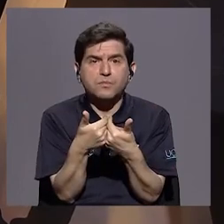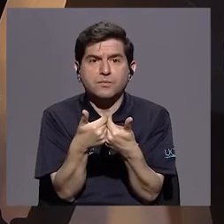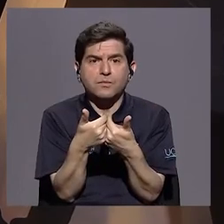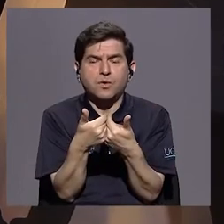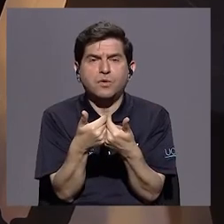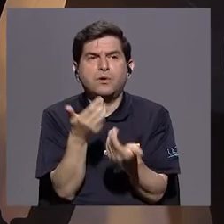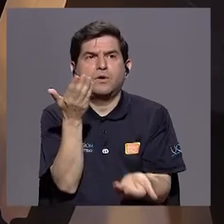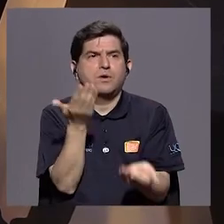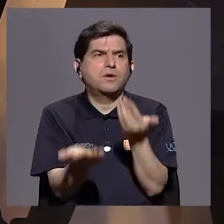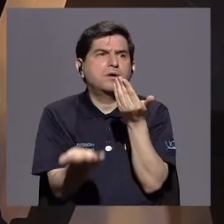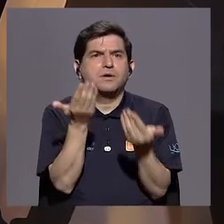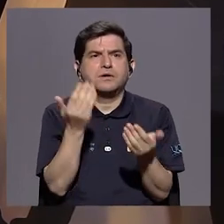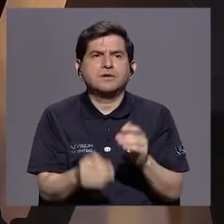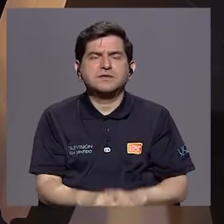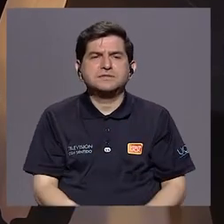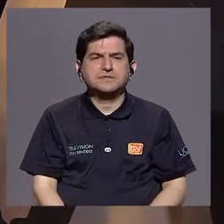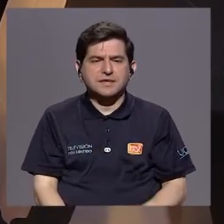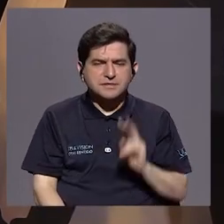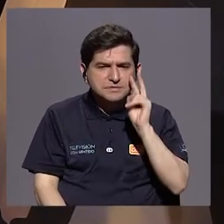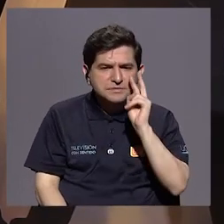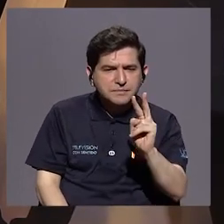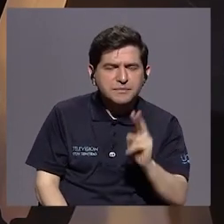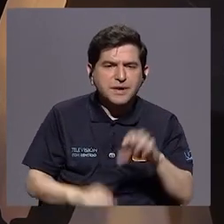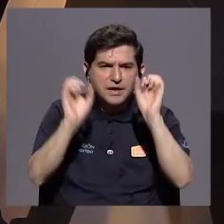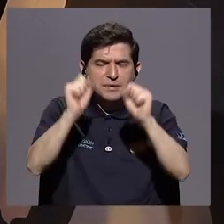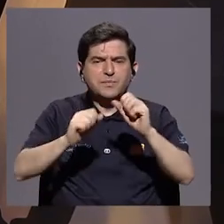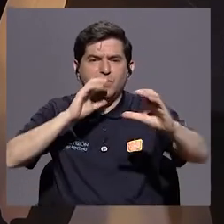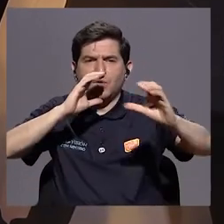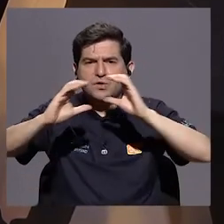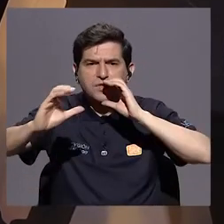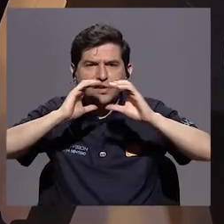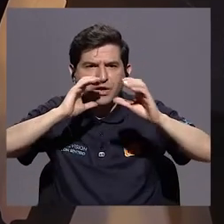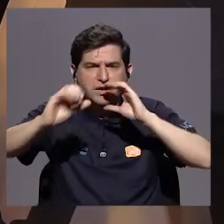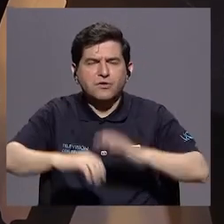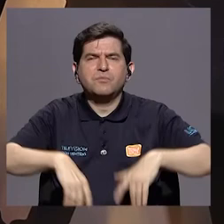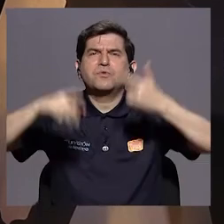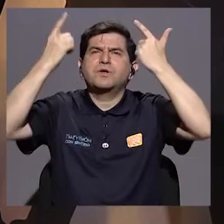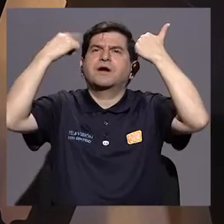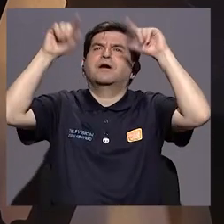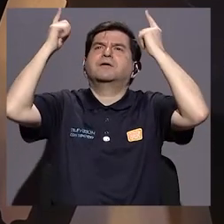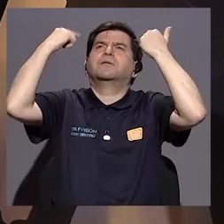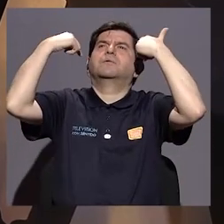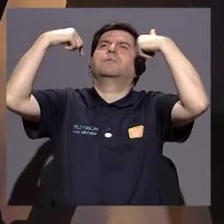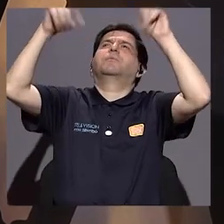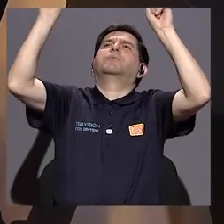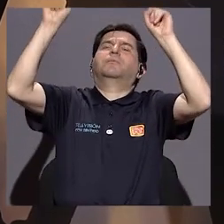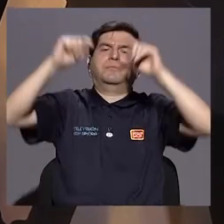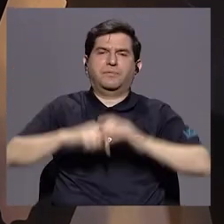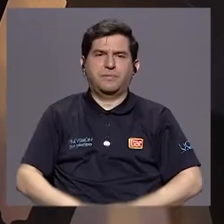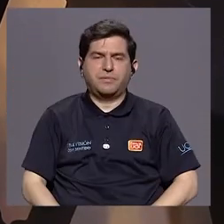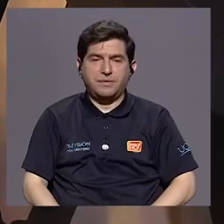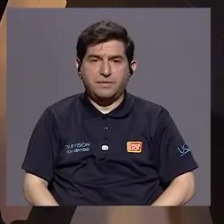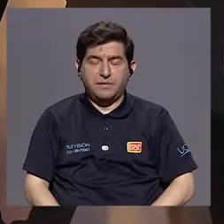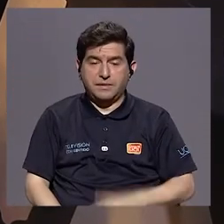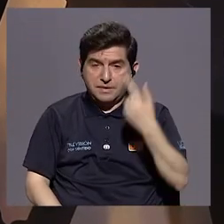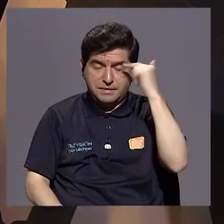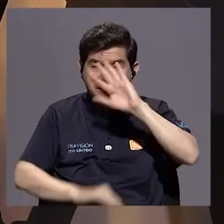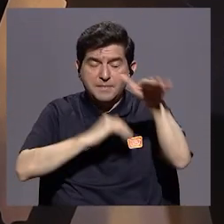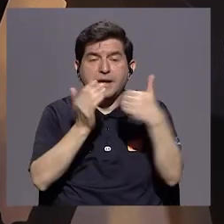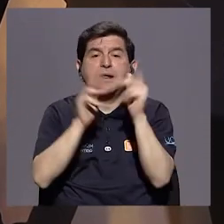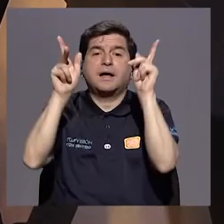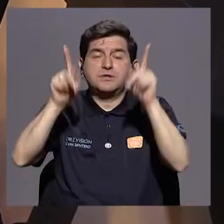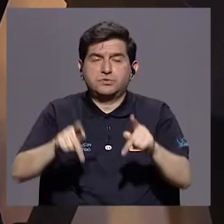más que todo sería ver de qué manera se puede comunicar eficientemente y para absolutamente